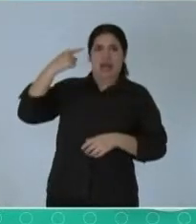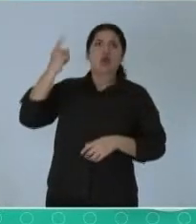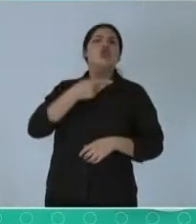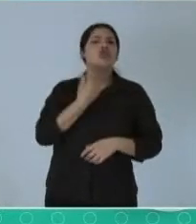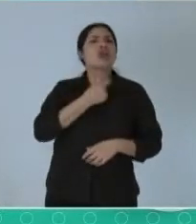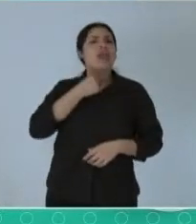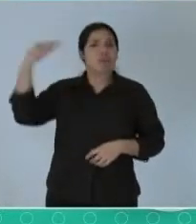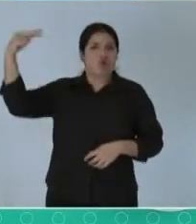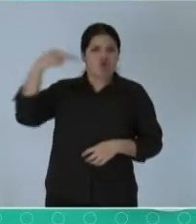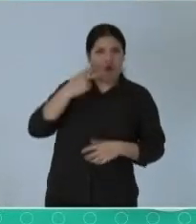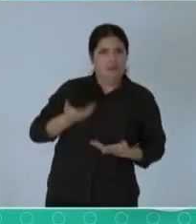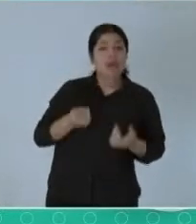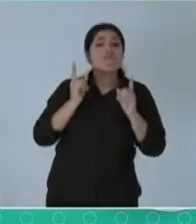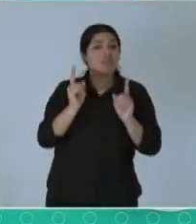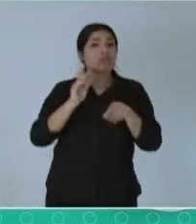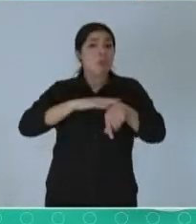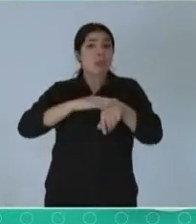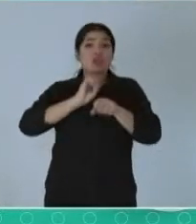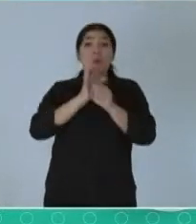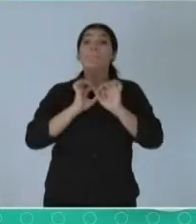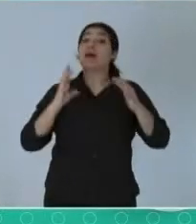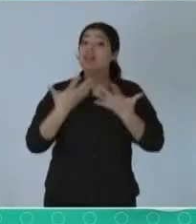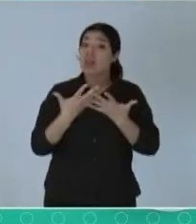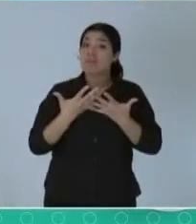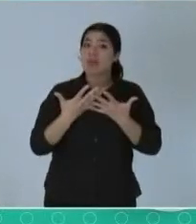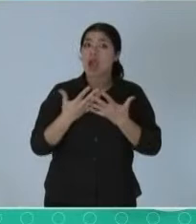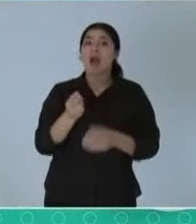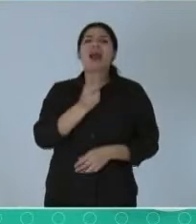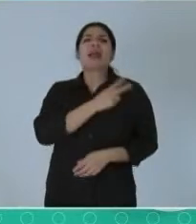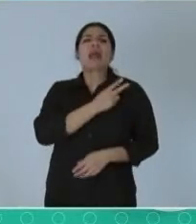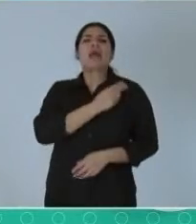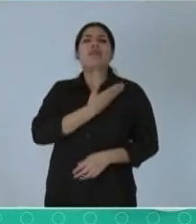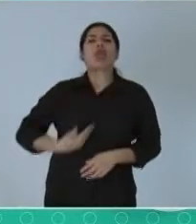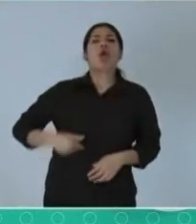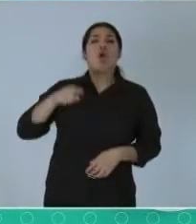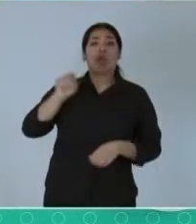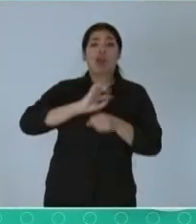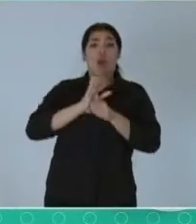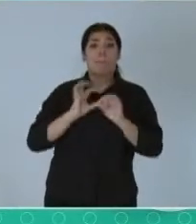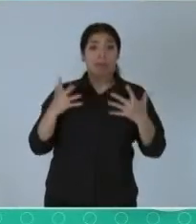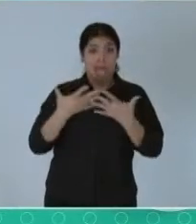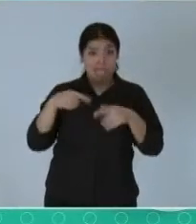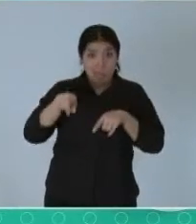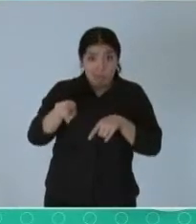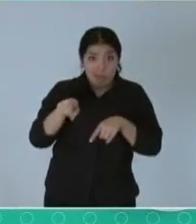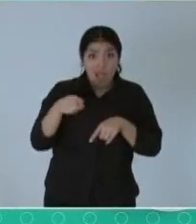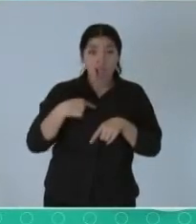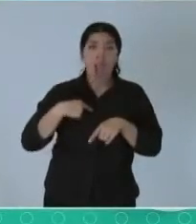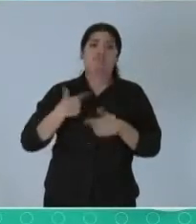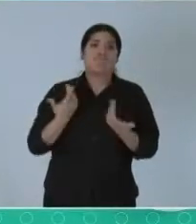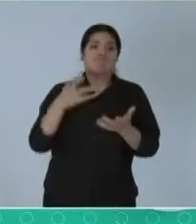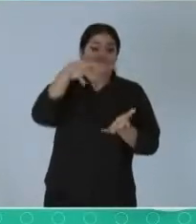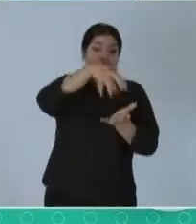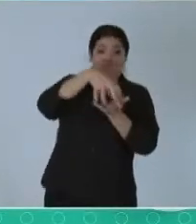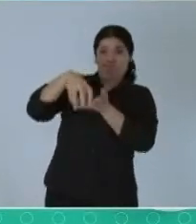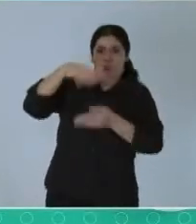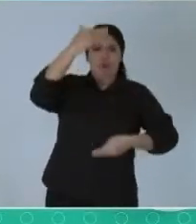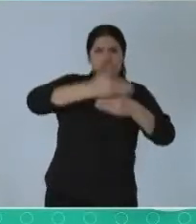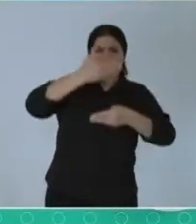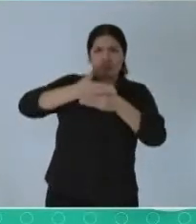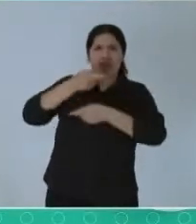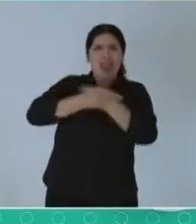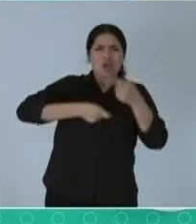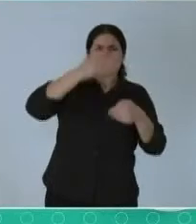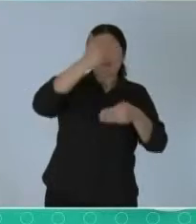pandemia que el gobierno de la ciudad no no hizo una sola medida para dar respuesta por ejemplo a los comercios que tuvieron que